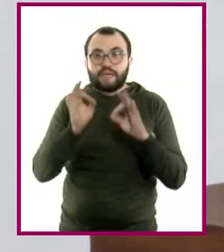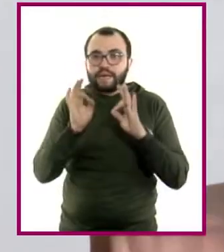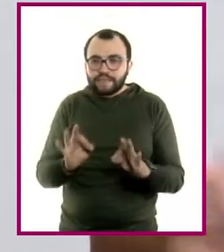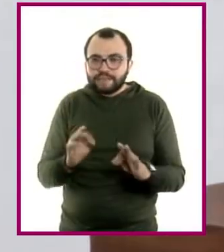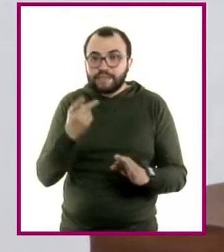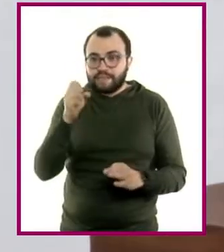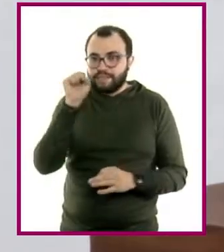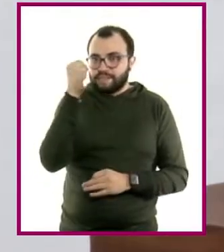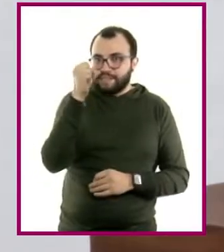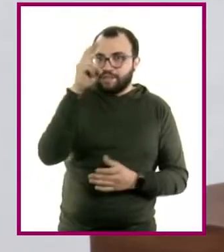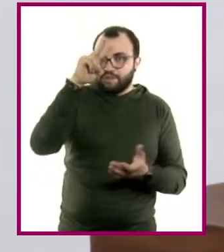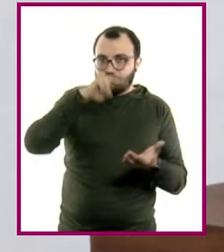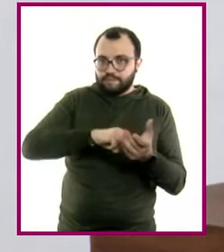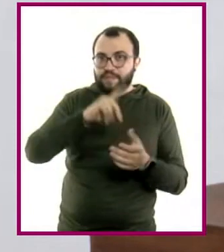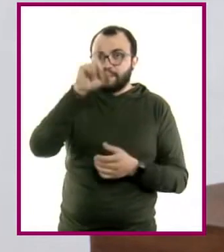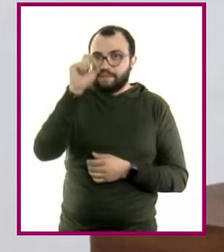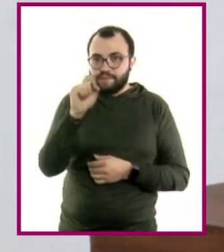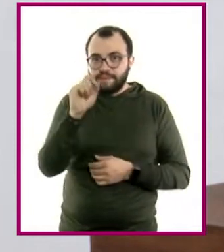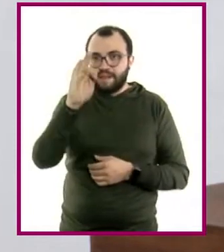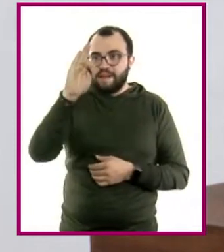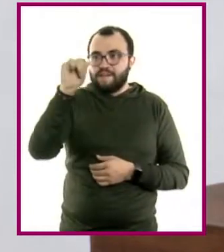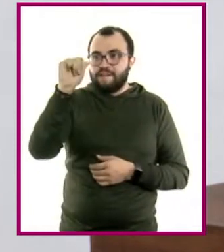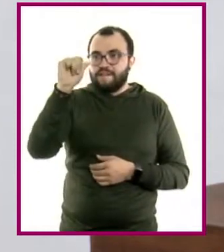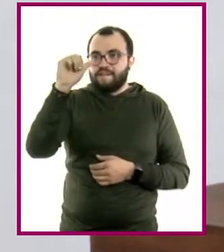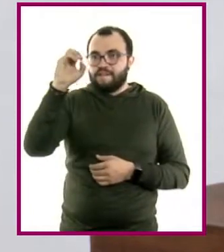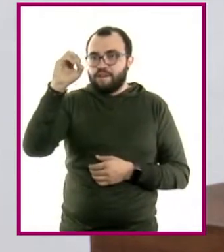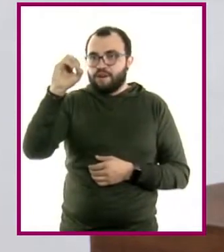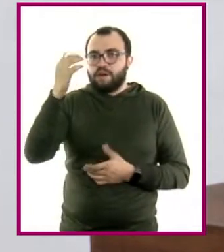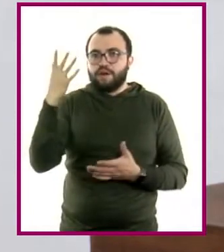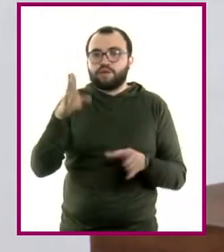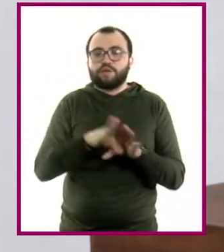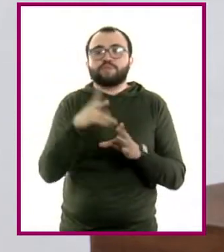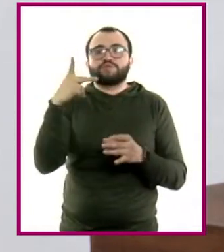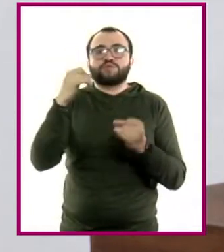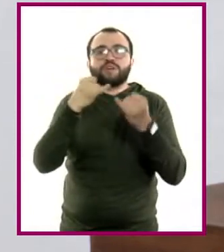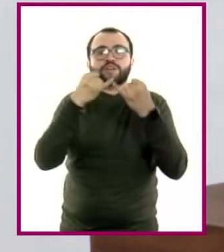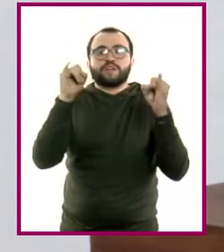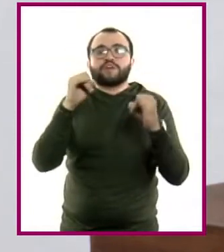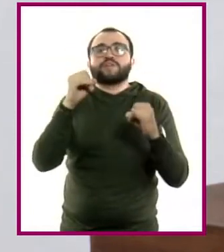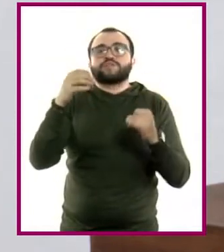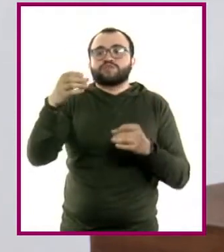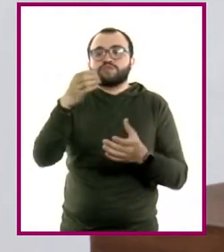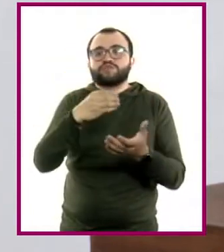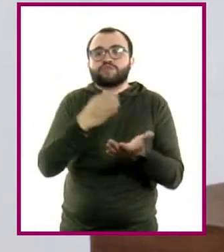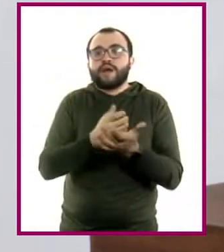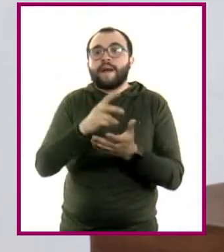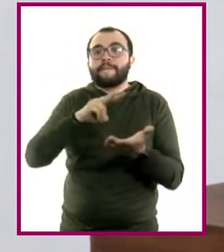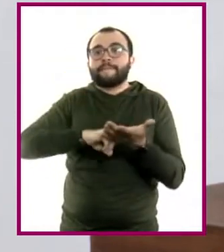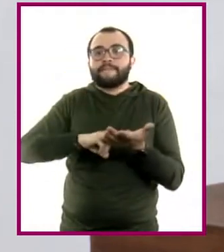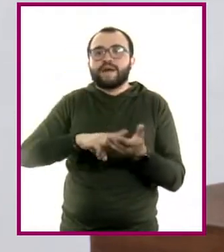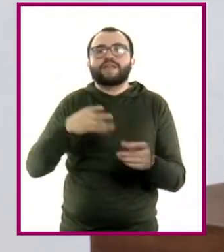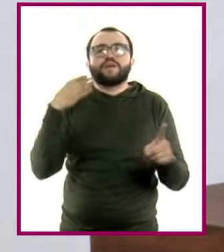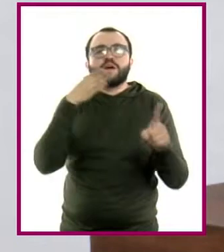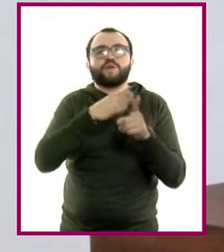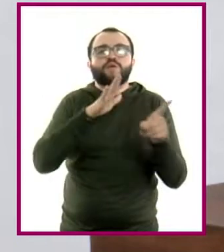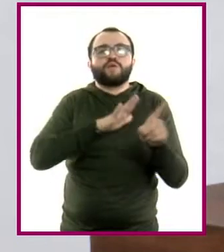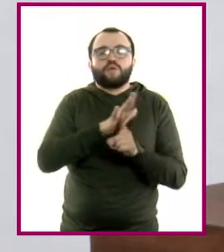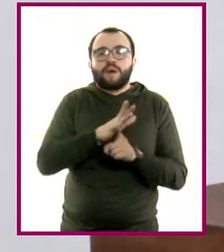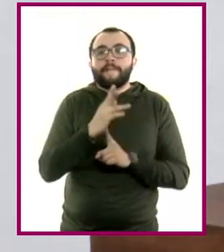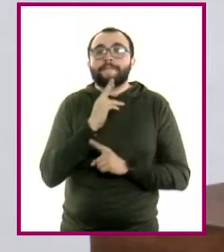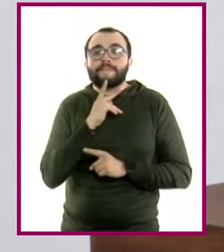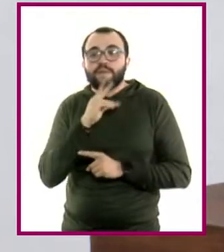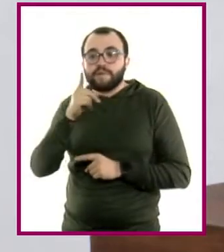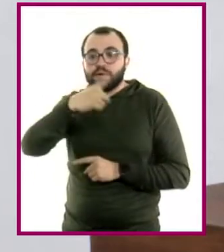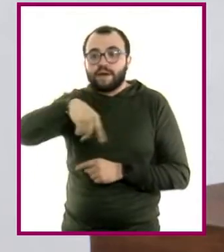en septiembre de 2020, la FAO puso en marcha su iniciativa Ciudades Verdes, que tiene como objeto mejorar los medios de vida y